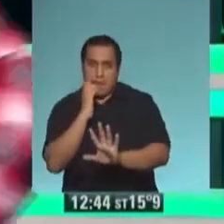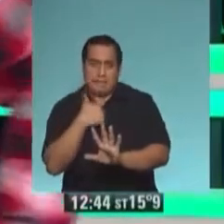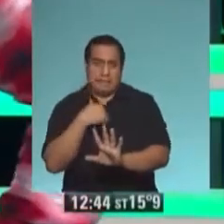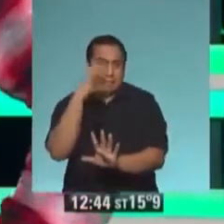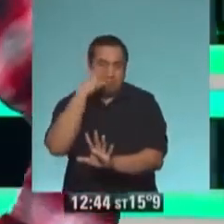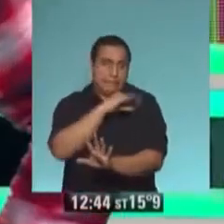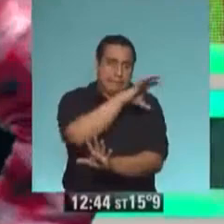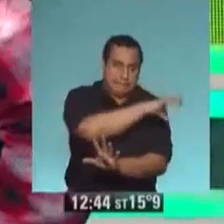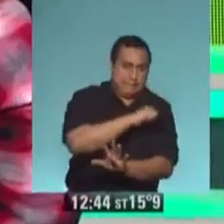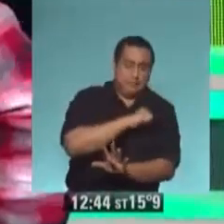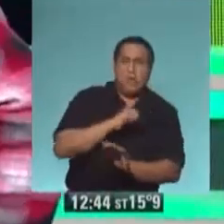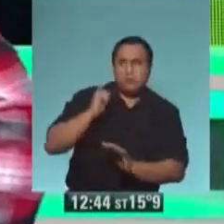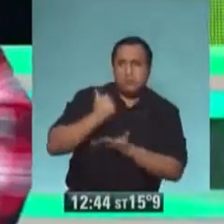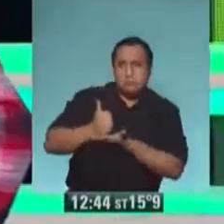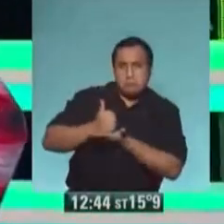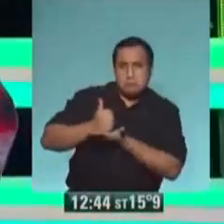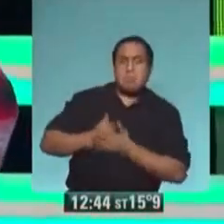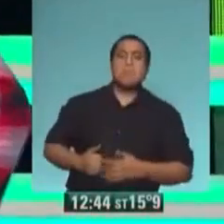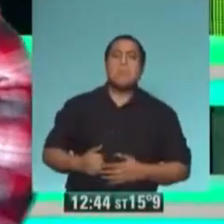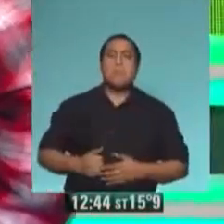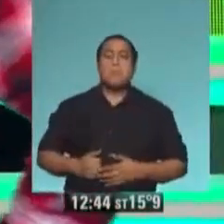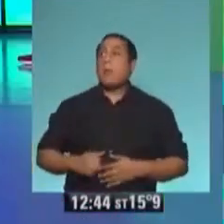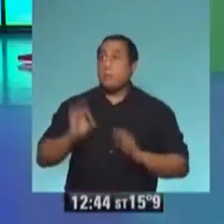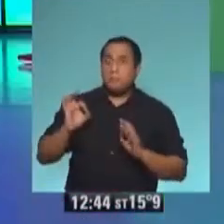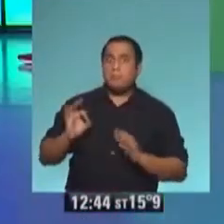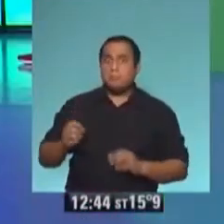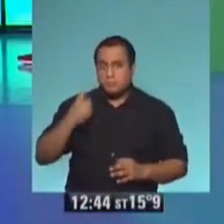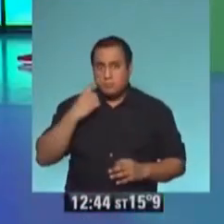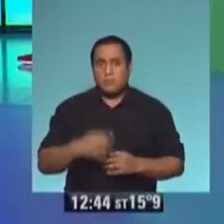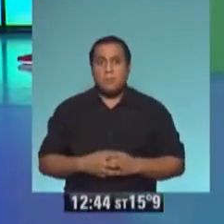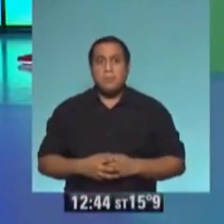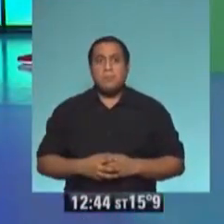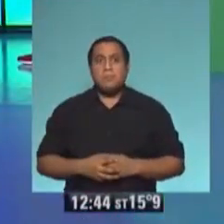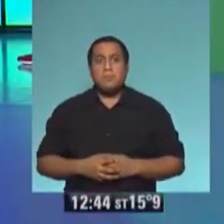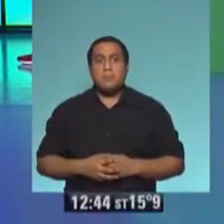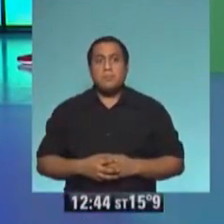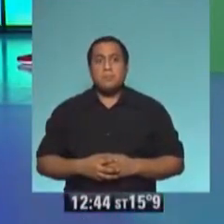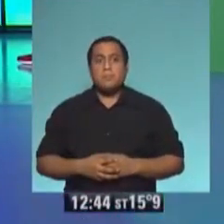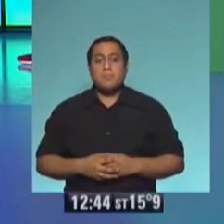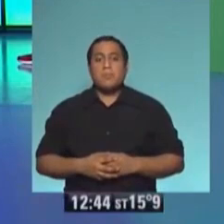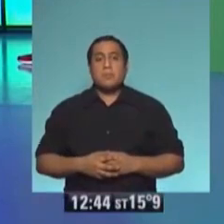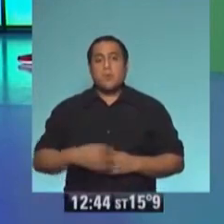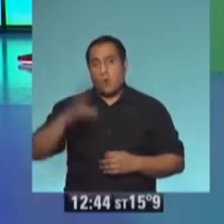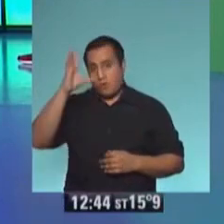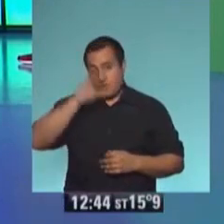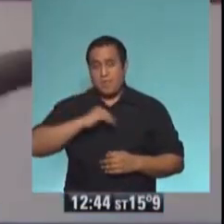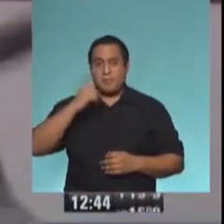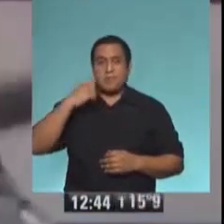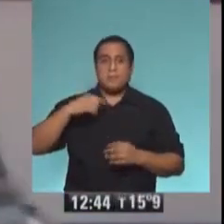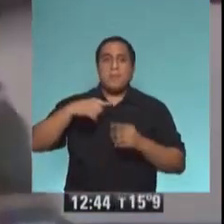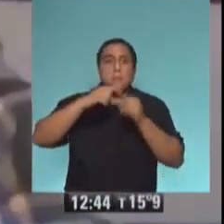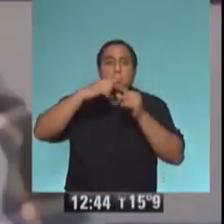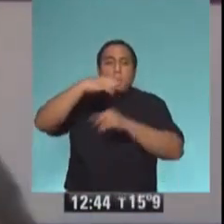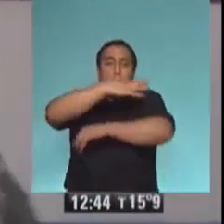Te esperamos. Sí, te esperamos. Y yo me pregunto, mientras Manu... Mirá, ahí, mirá. Ay, me había olvidado de ponerme en la